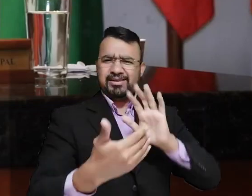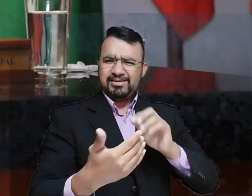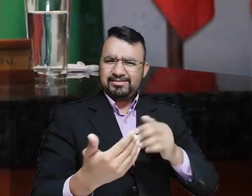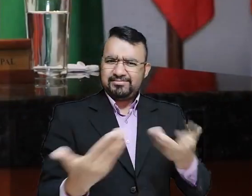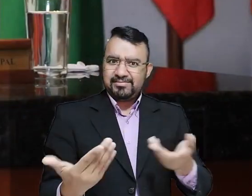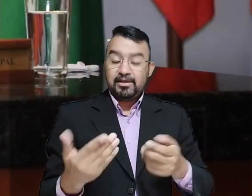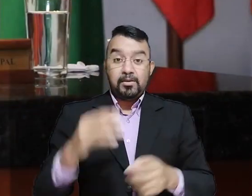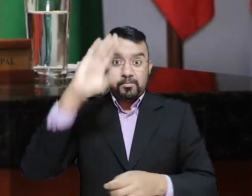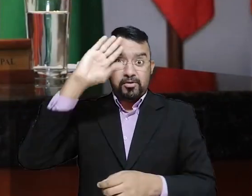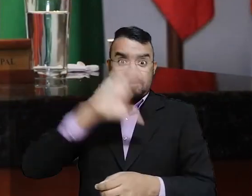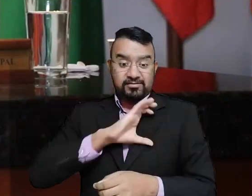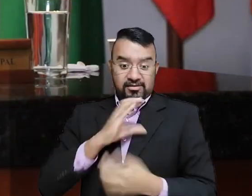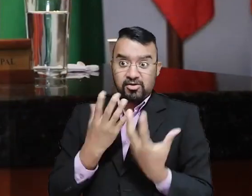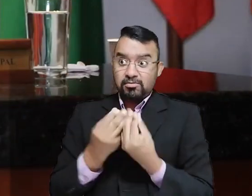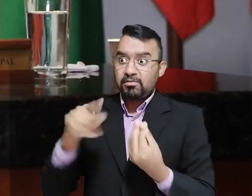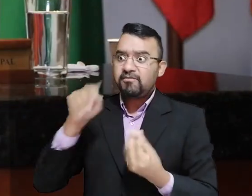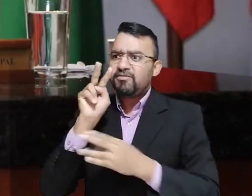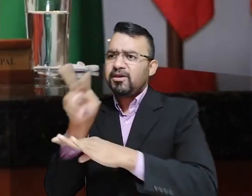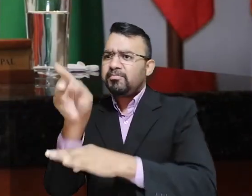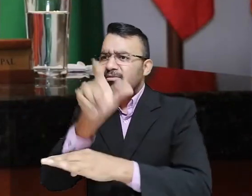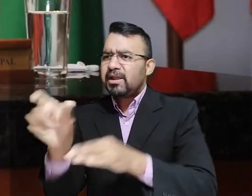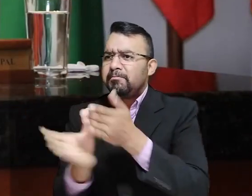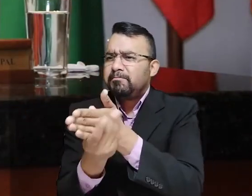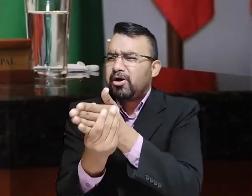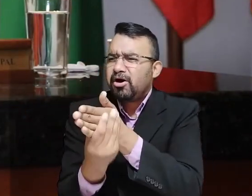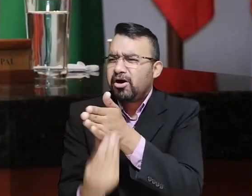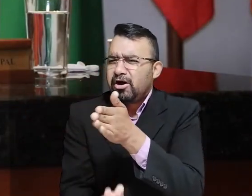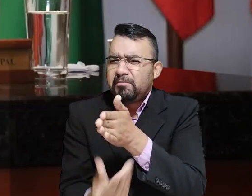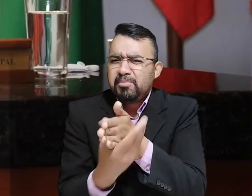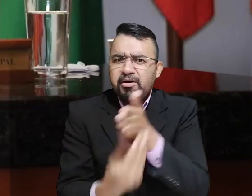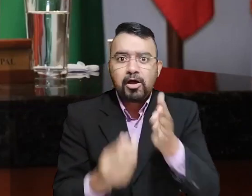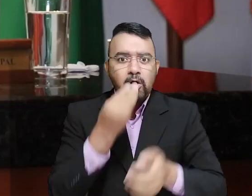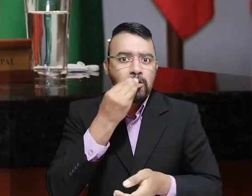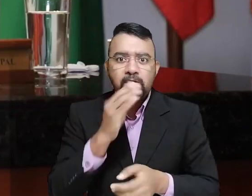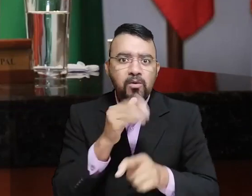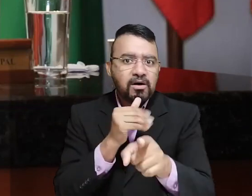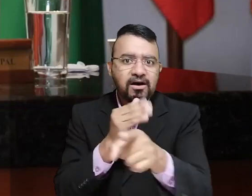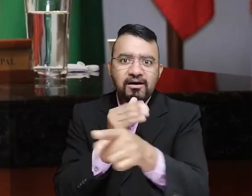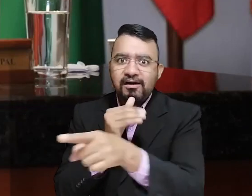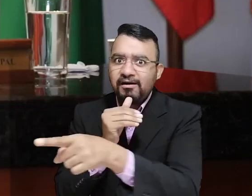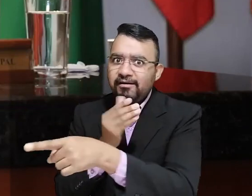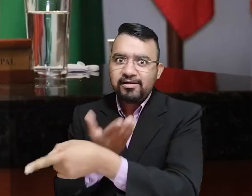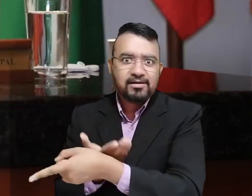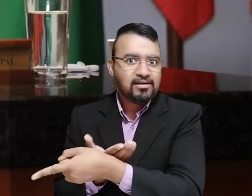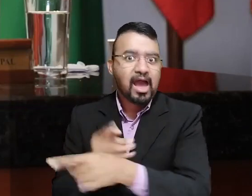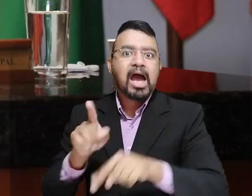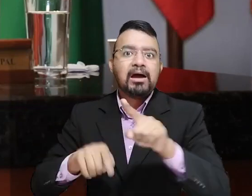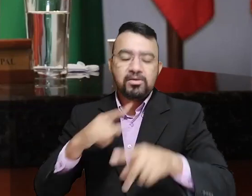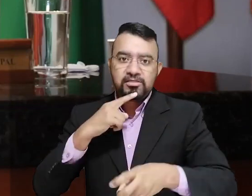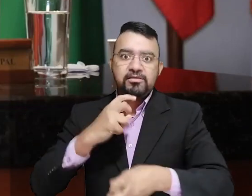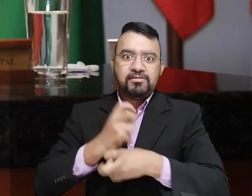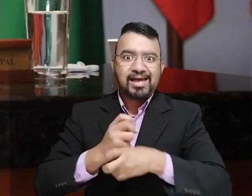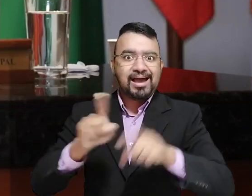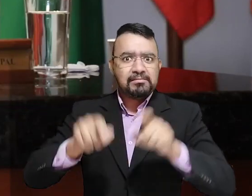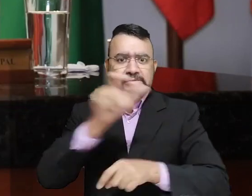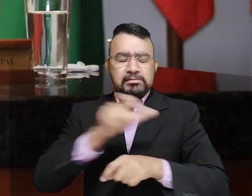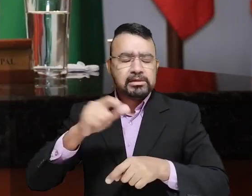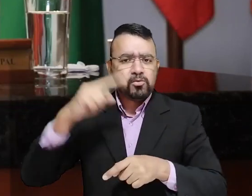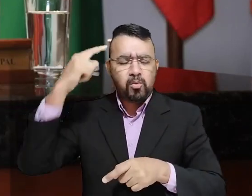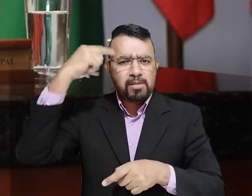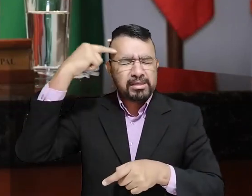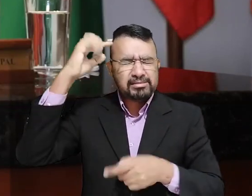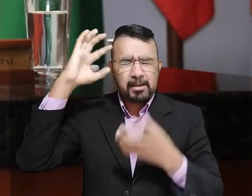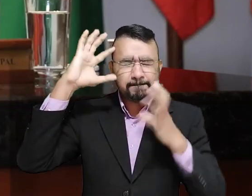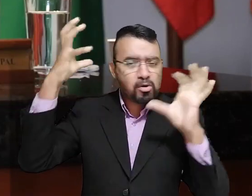ve la agresividad de las neveras vacías, del hambre, de la desilusión, del desespero, de